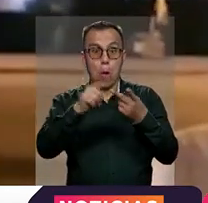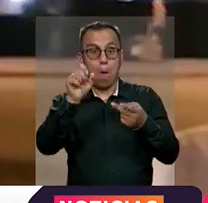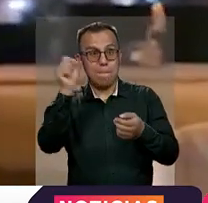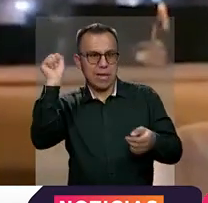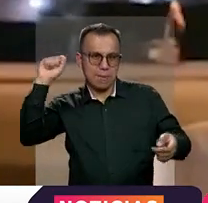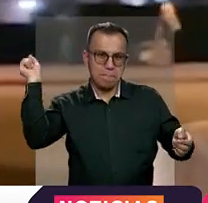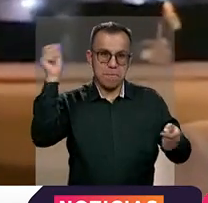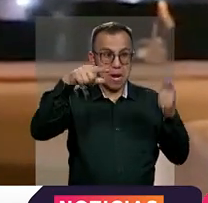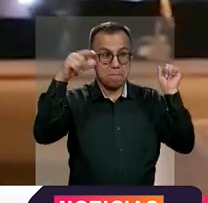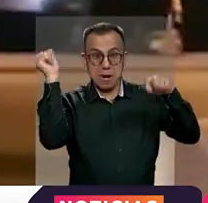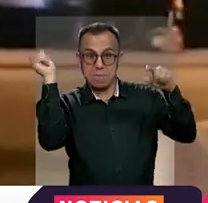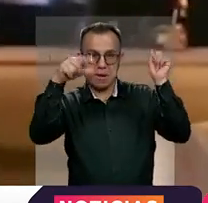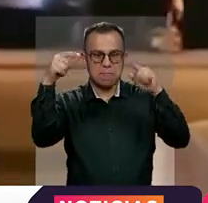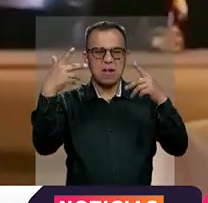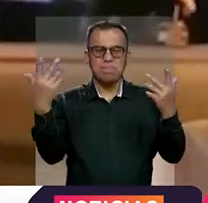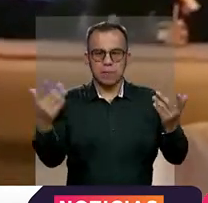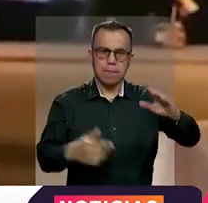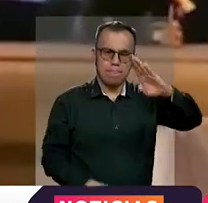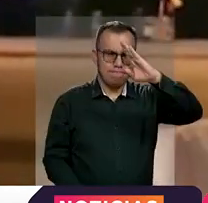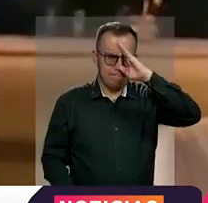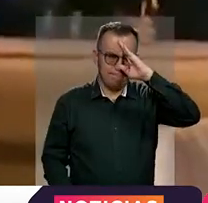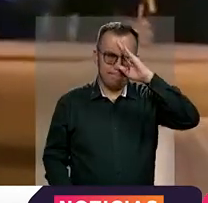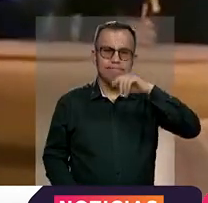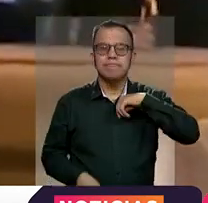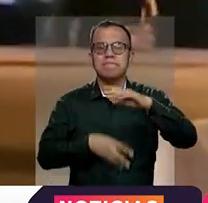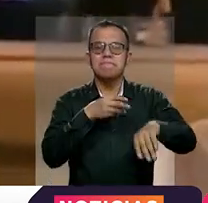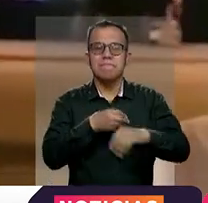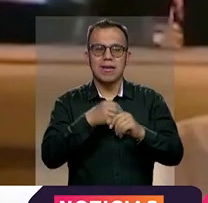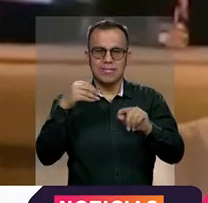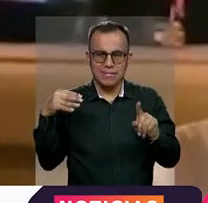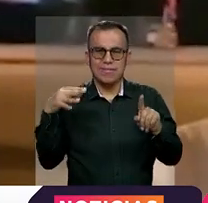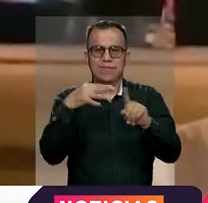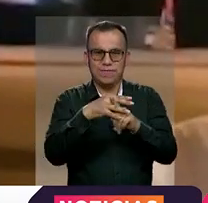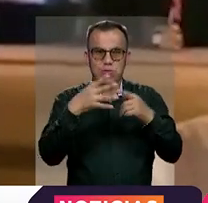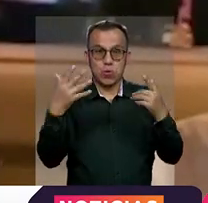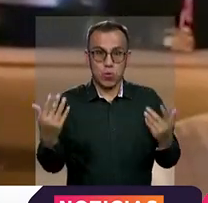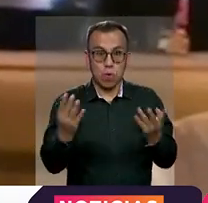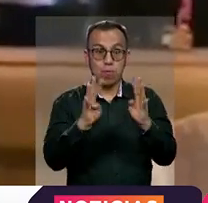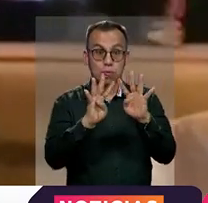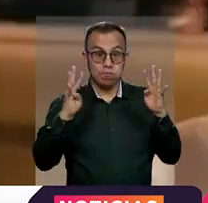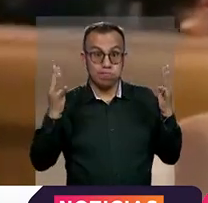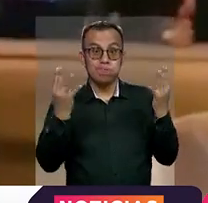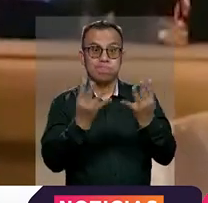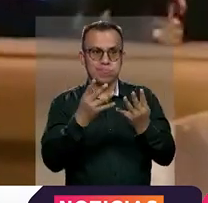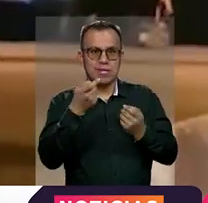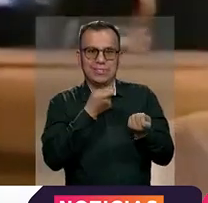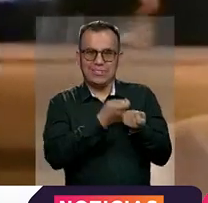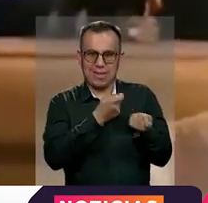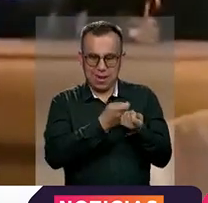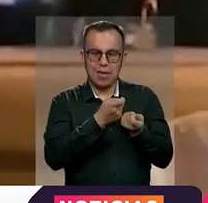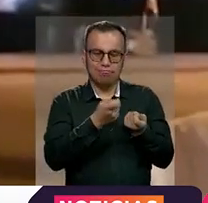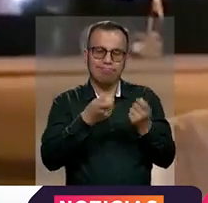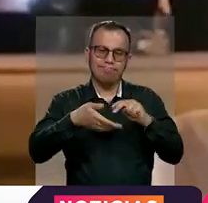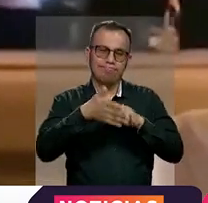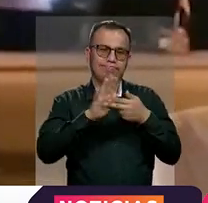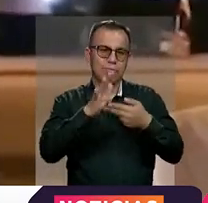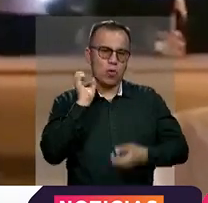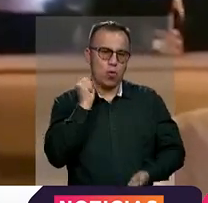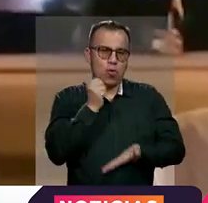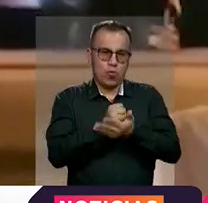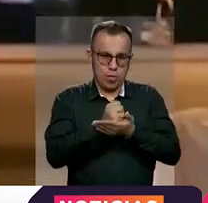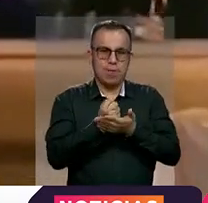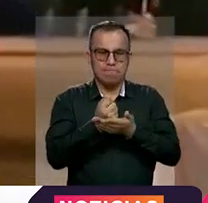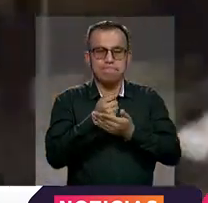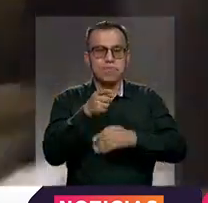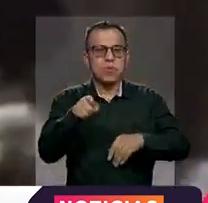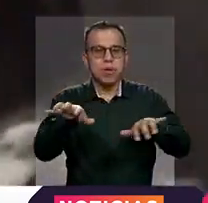lanzándole a la fuerza pública. También terminó afectando un conjunto que se encuentra allí. Eso obliga a la presencia aún de la fuerza